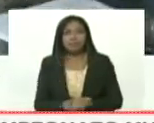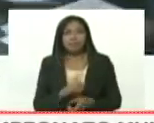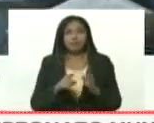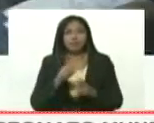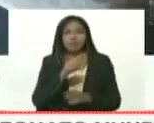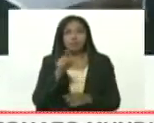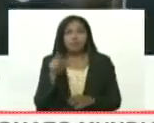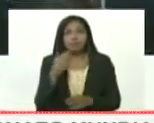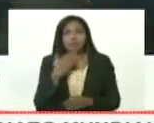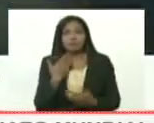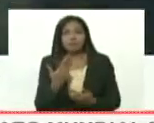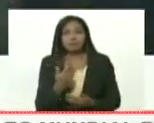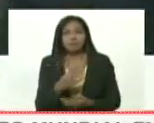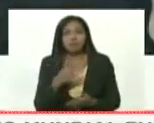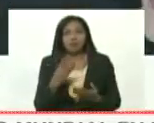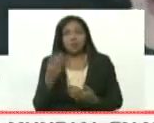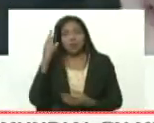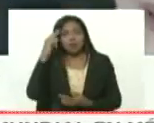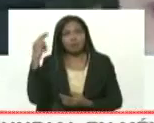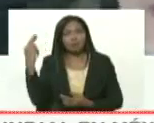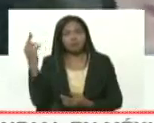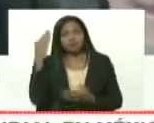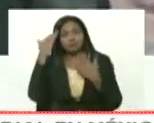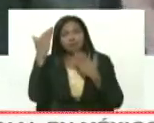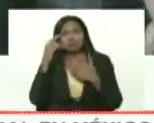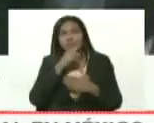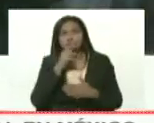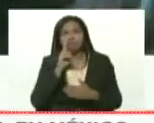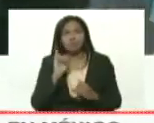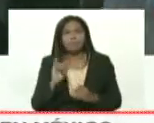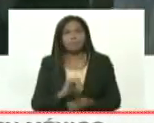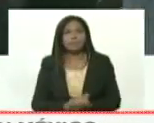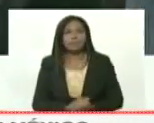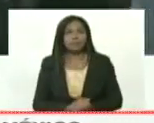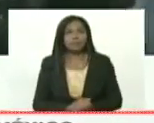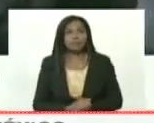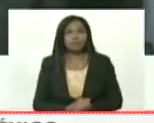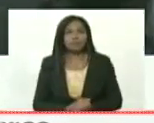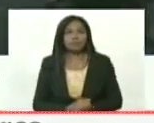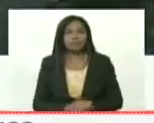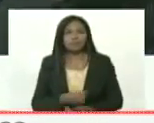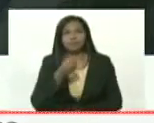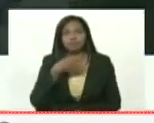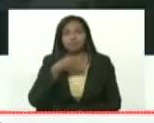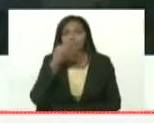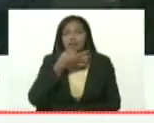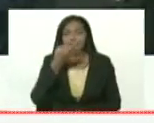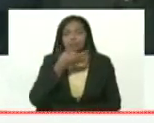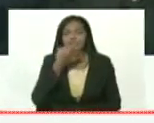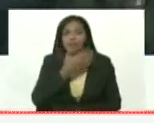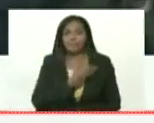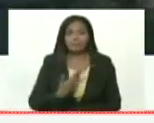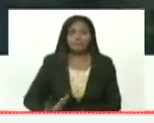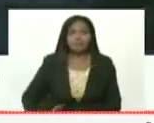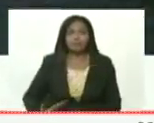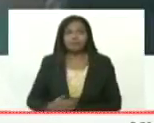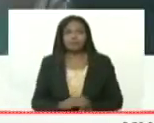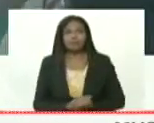nos quiere dar una reflexión, un saludo? ¿Cómo te llamas tú? Buenas tardes, señor